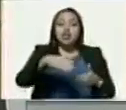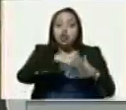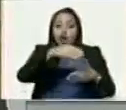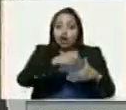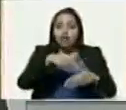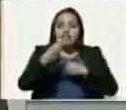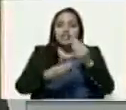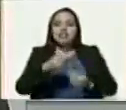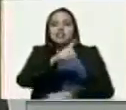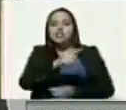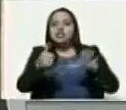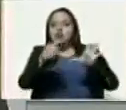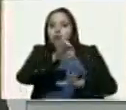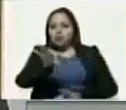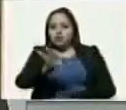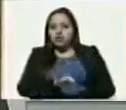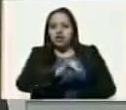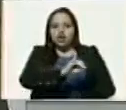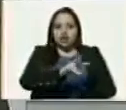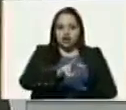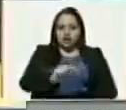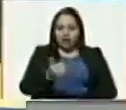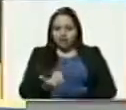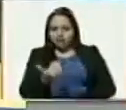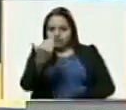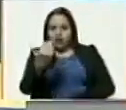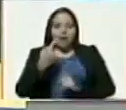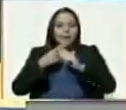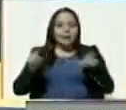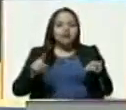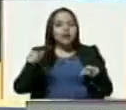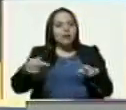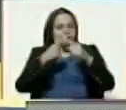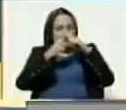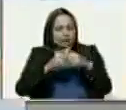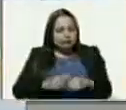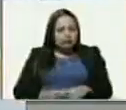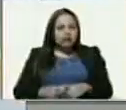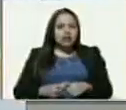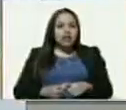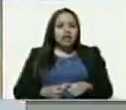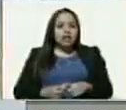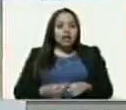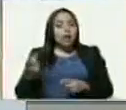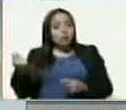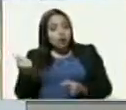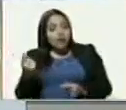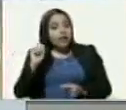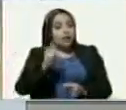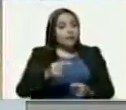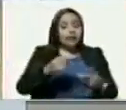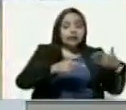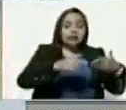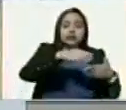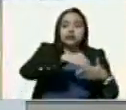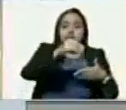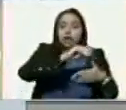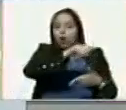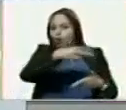del IVA. Pero también se le establece el cálculo en divisas sobre el monto de los